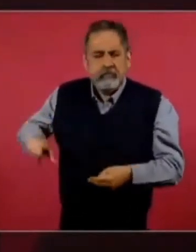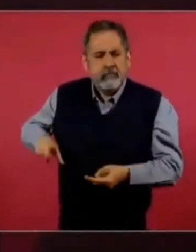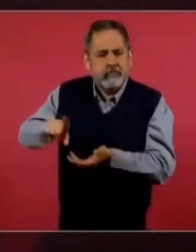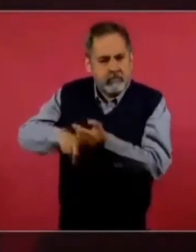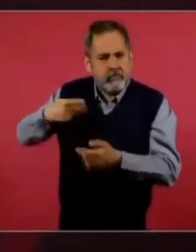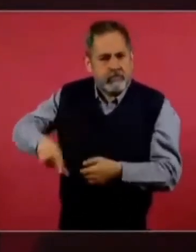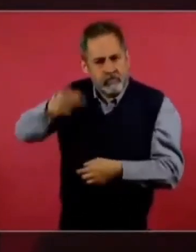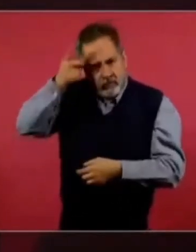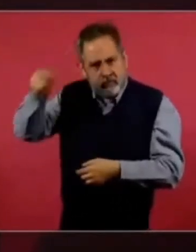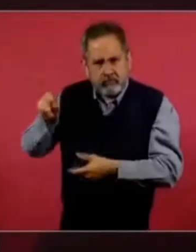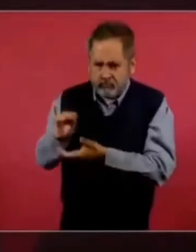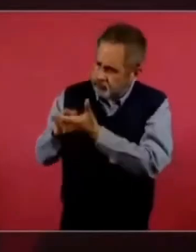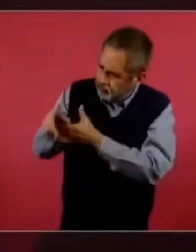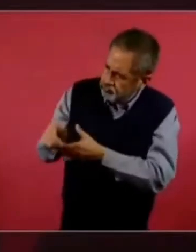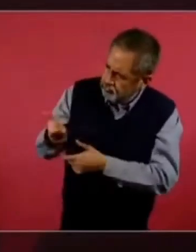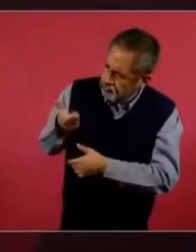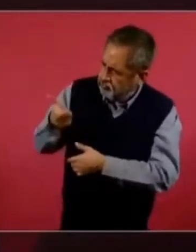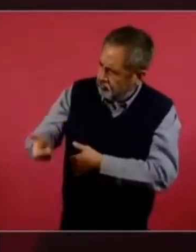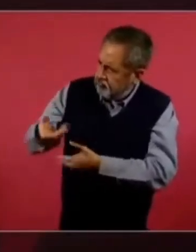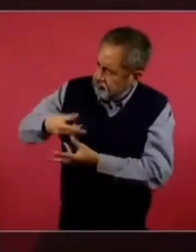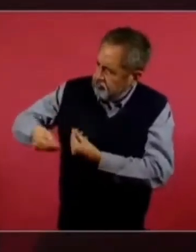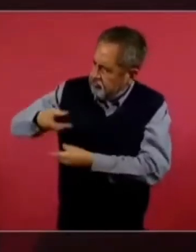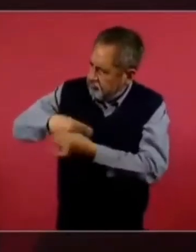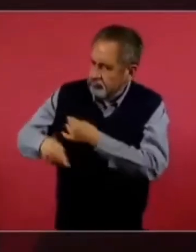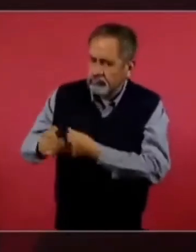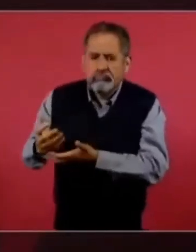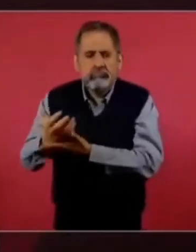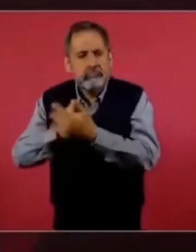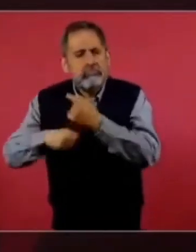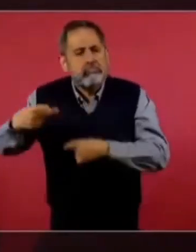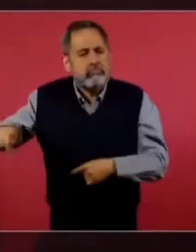El que estén todavía